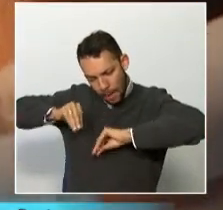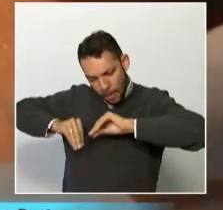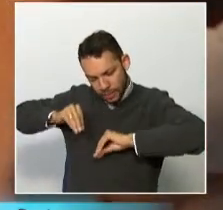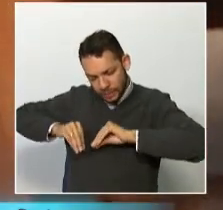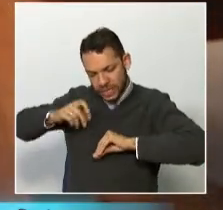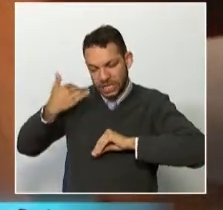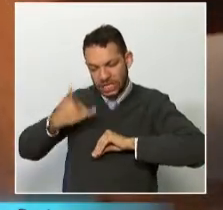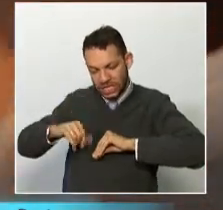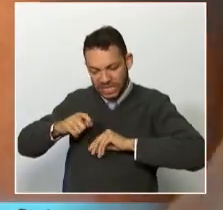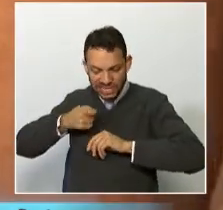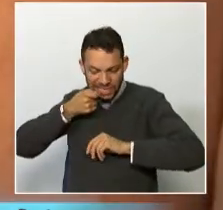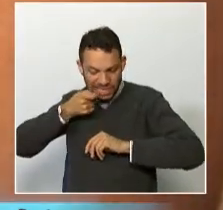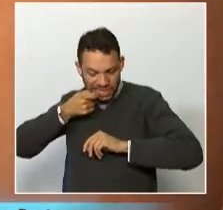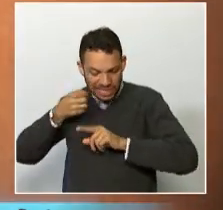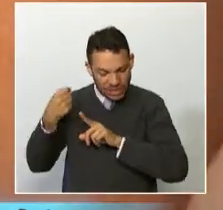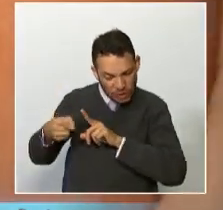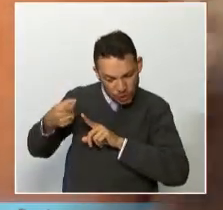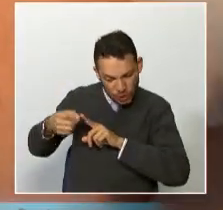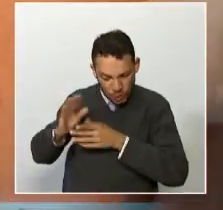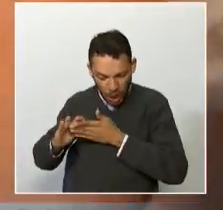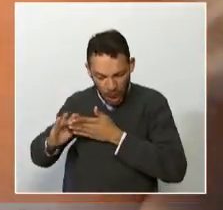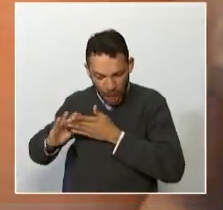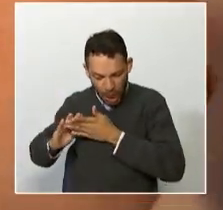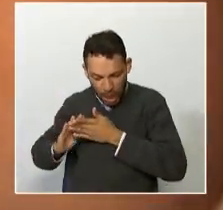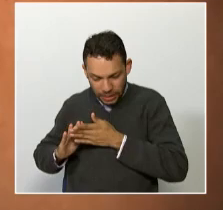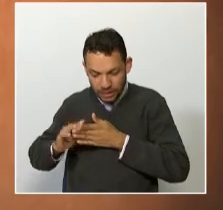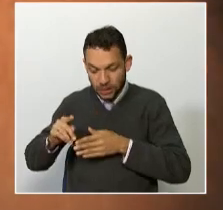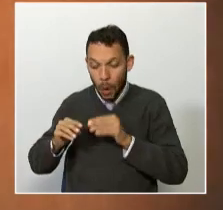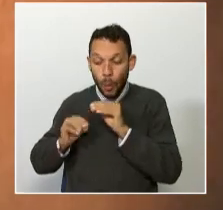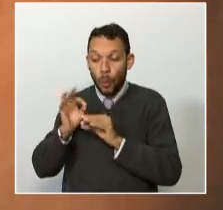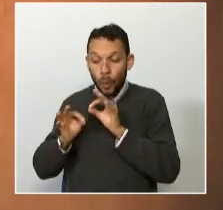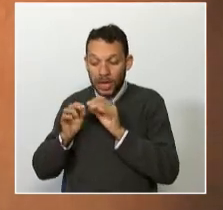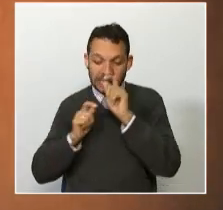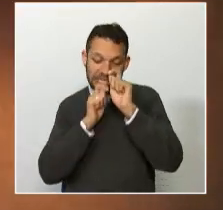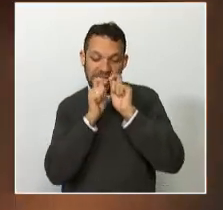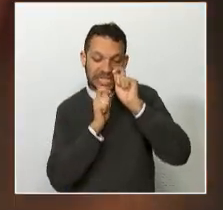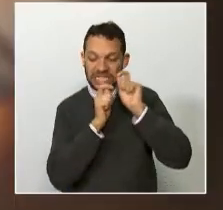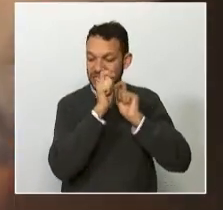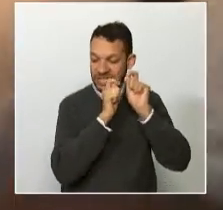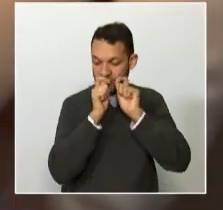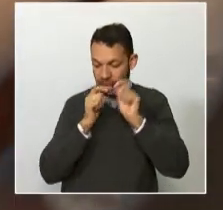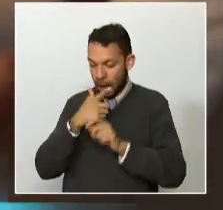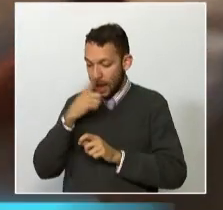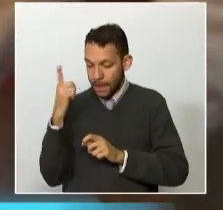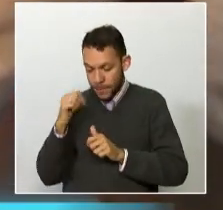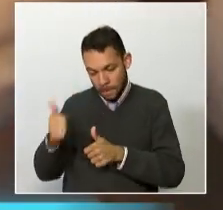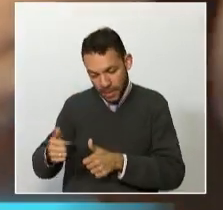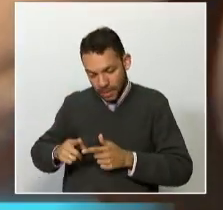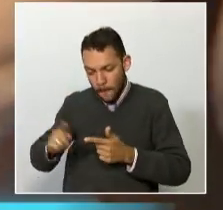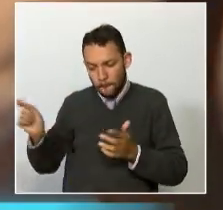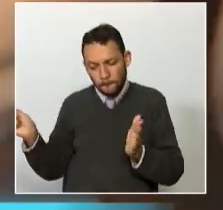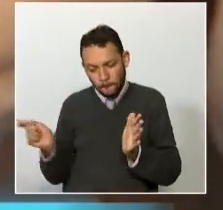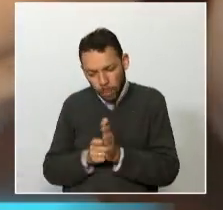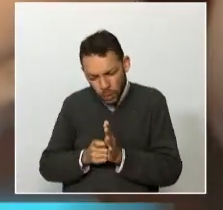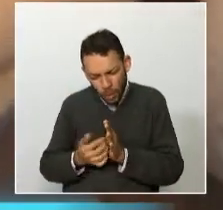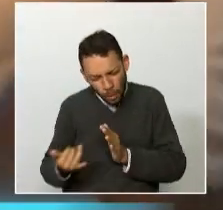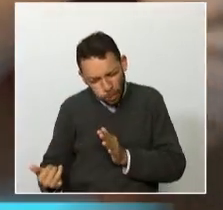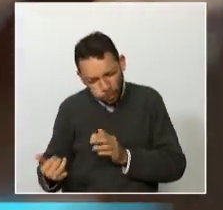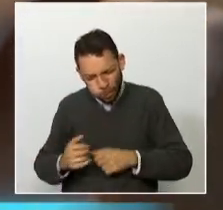puentecito en la parte anterior, muy cuidadosa con sus encías, pero entonces empezamos a notar